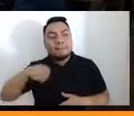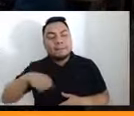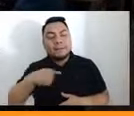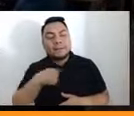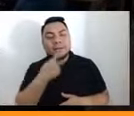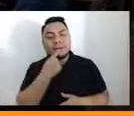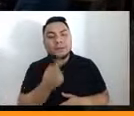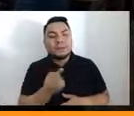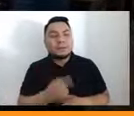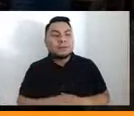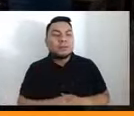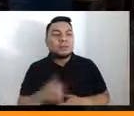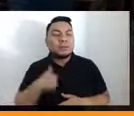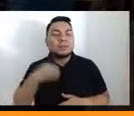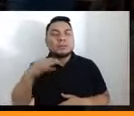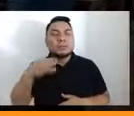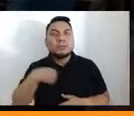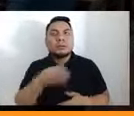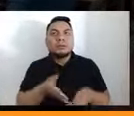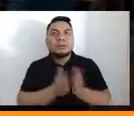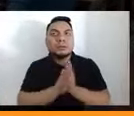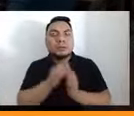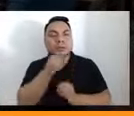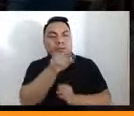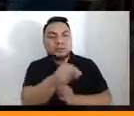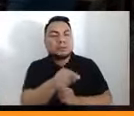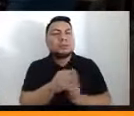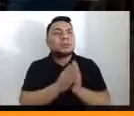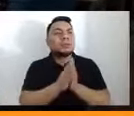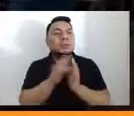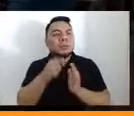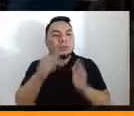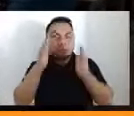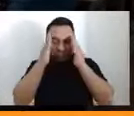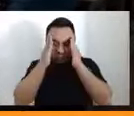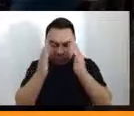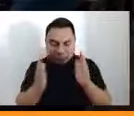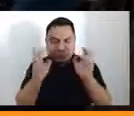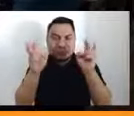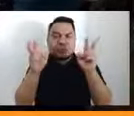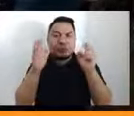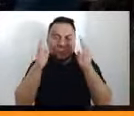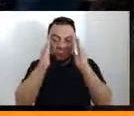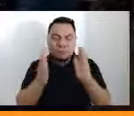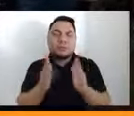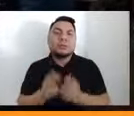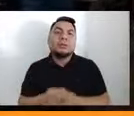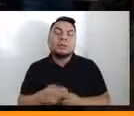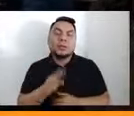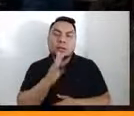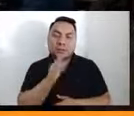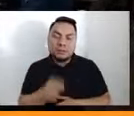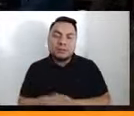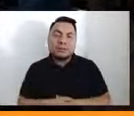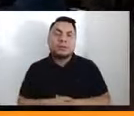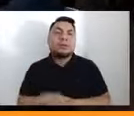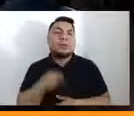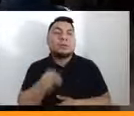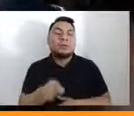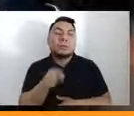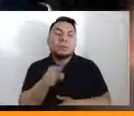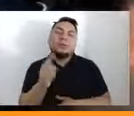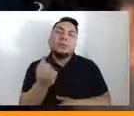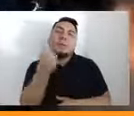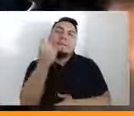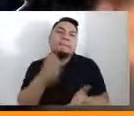yo siempre tengo sentido a usted que se aboque al tema que estamos tratando usted y no es la primera